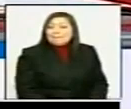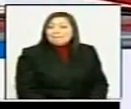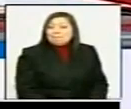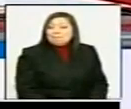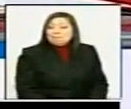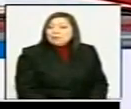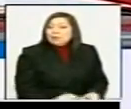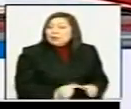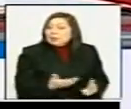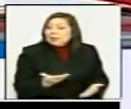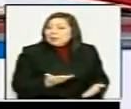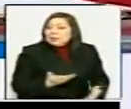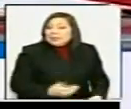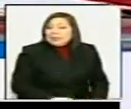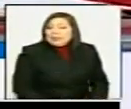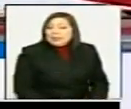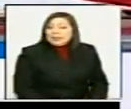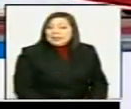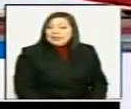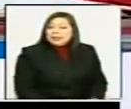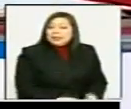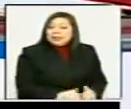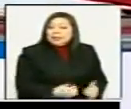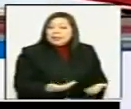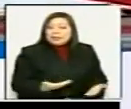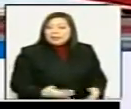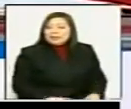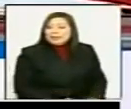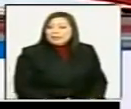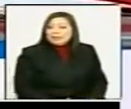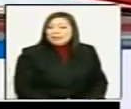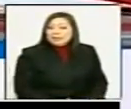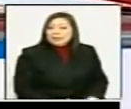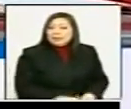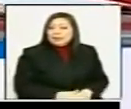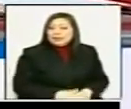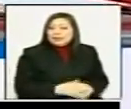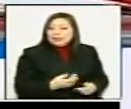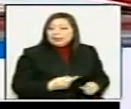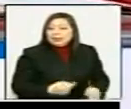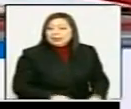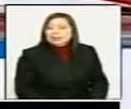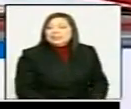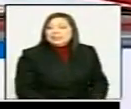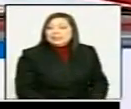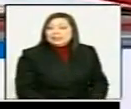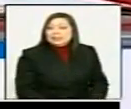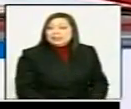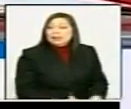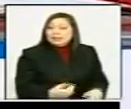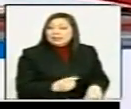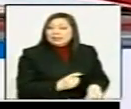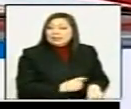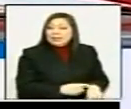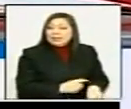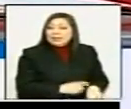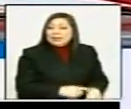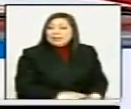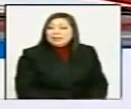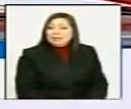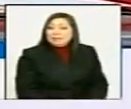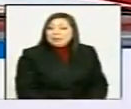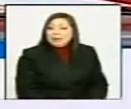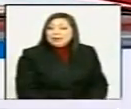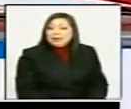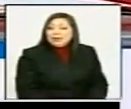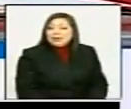por el cual se me ha dado estos fondos de $60,000 en dos momentos, ¿no es cierto?